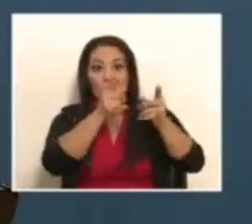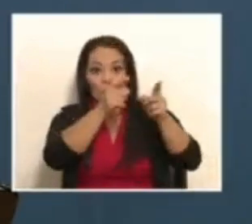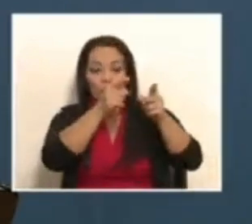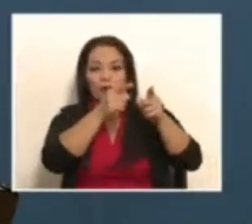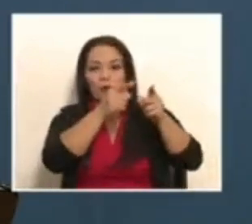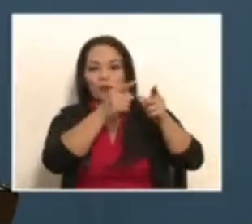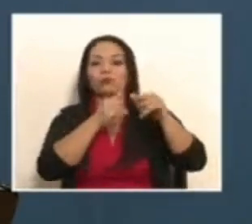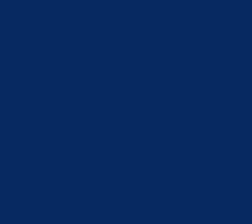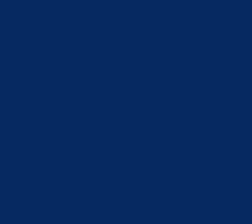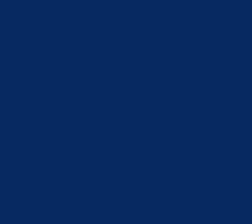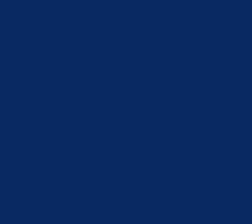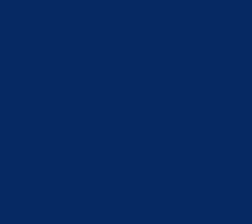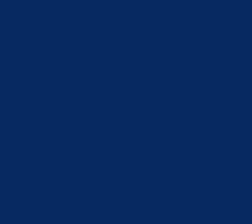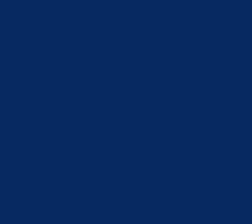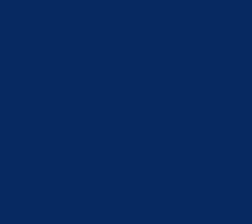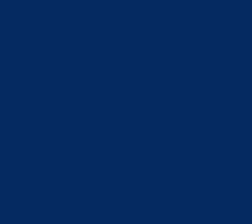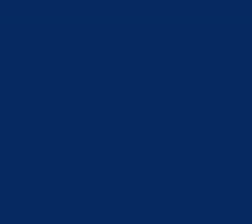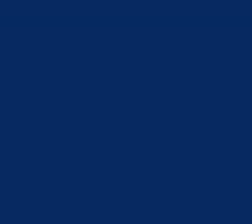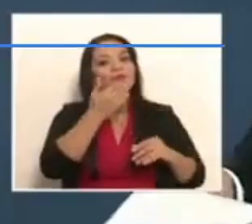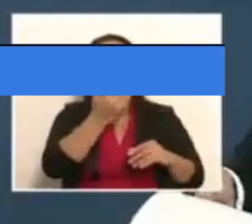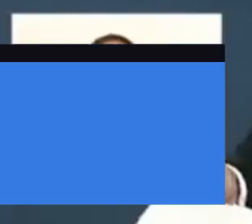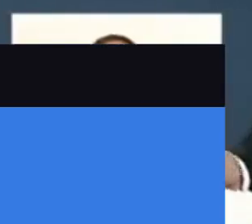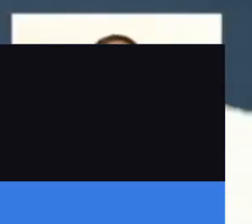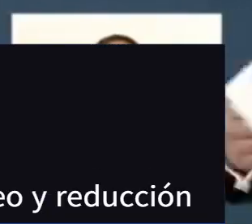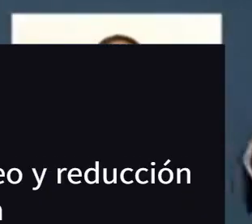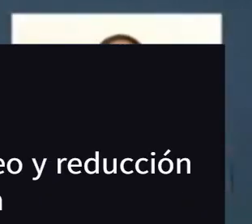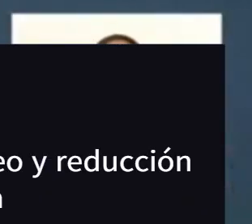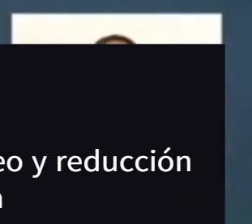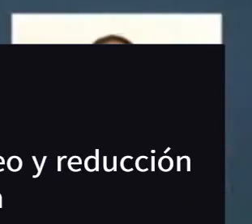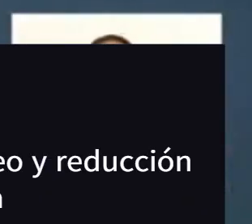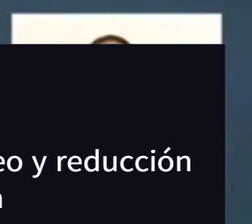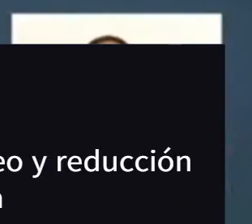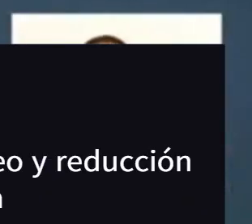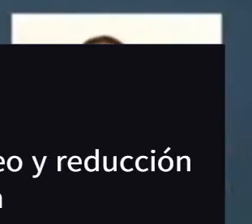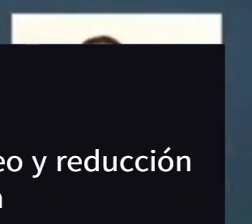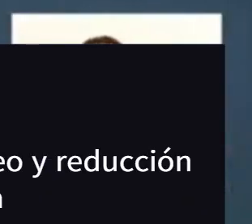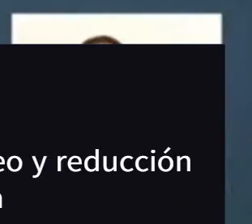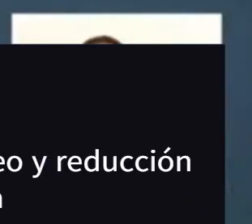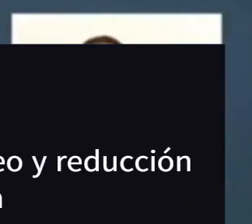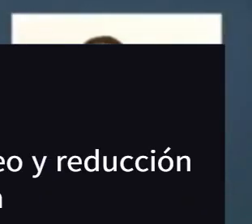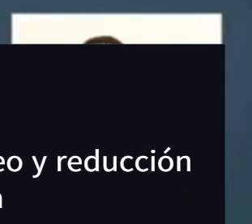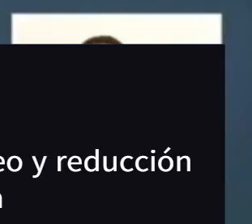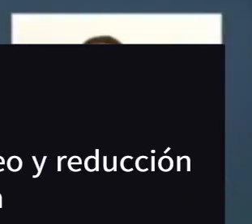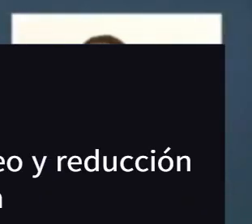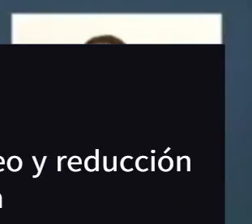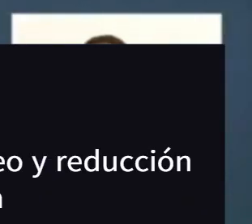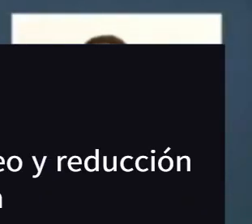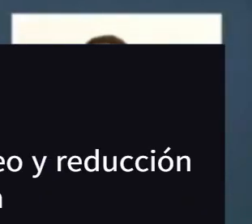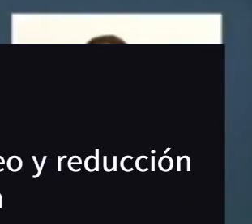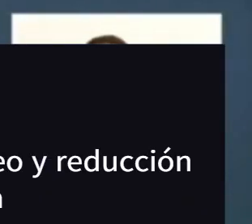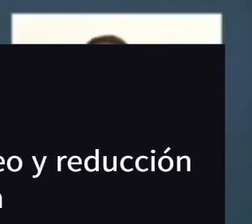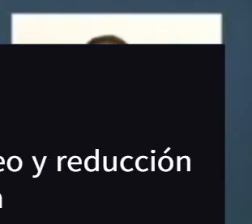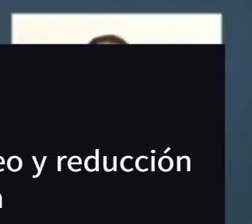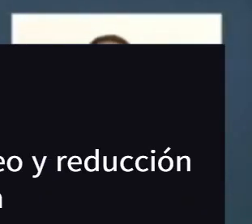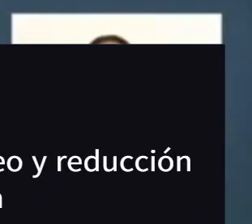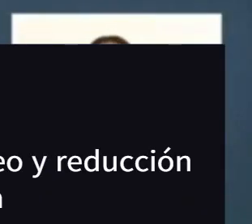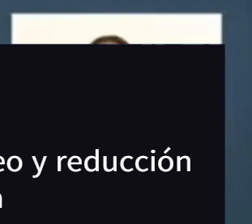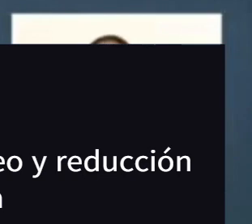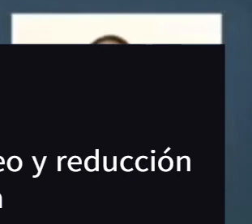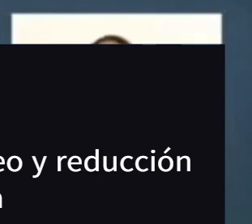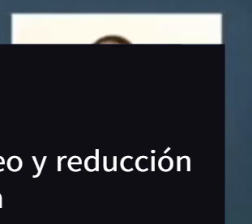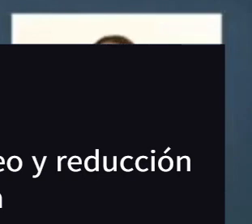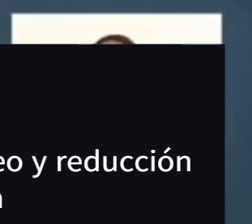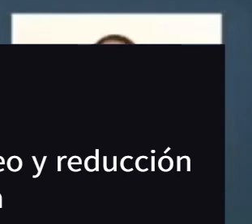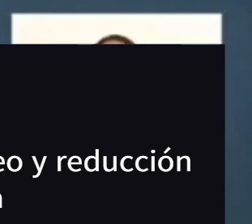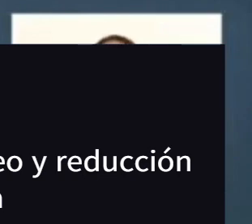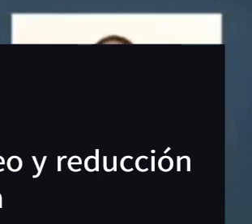sobre el caso la tasa de desempleo ha mostrado un comportamiento una tendencia a la baja así mismo